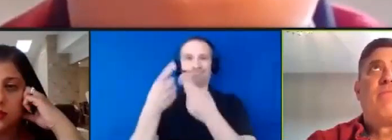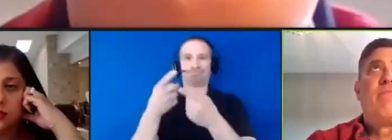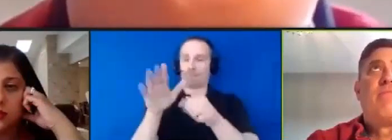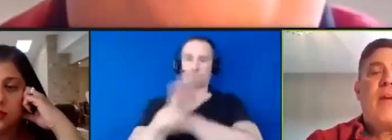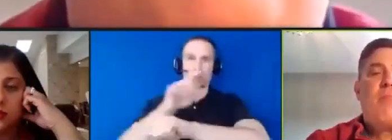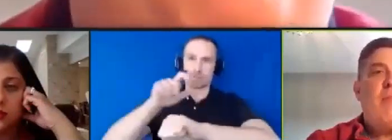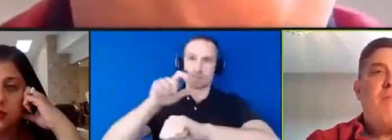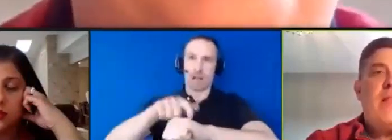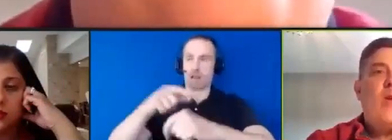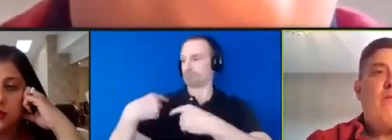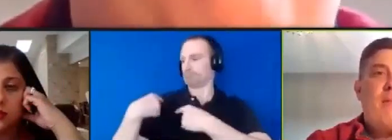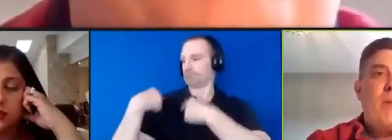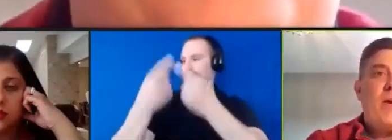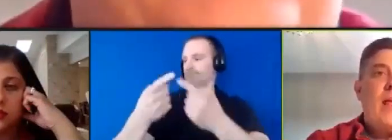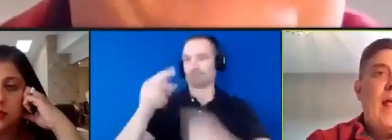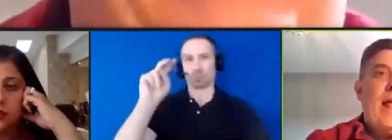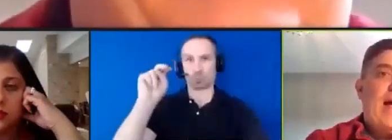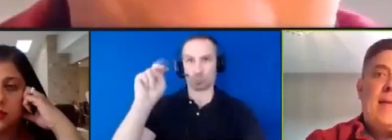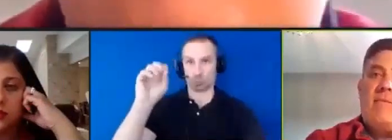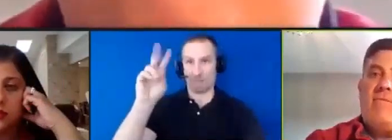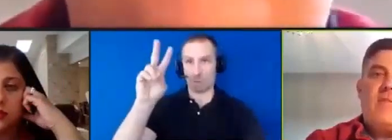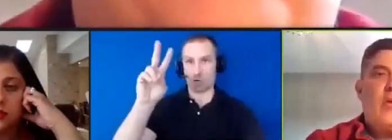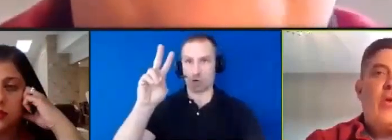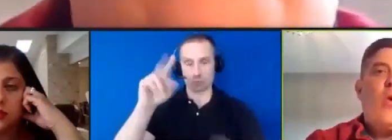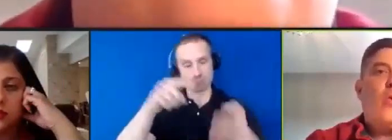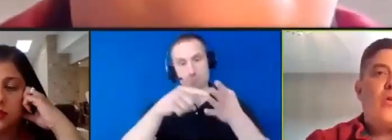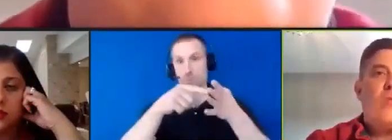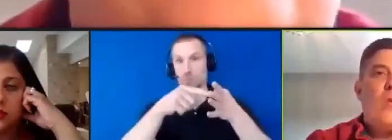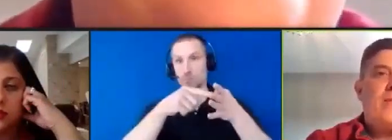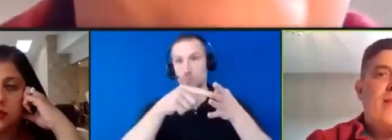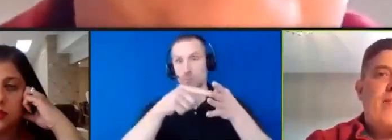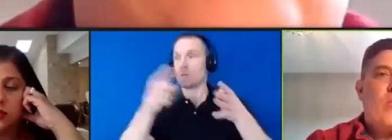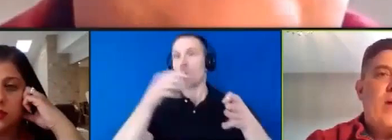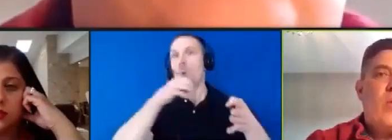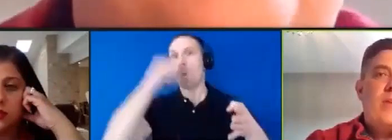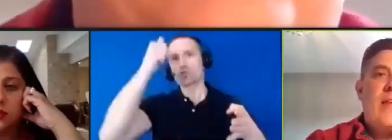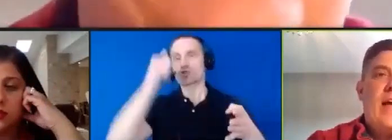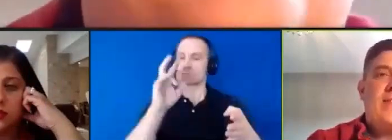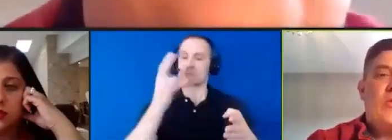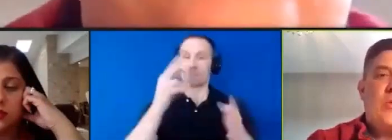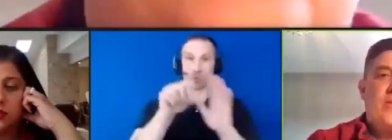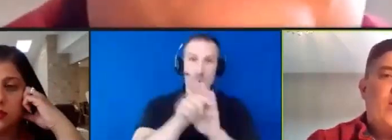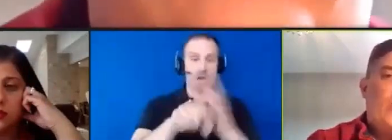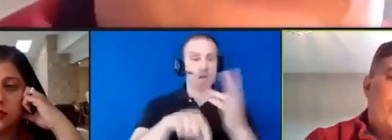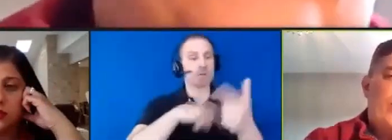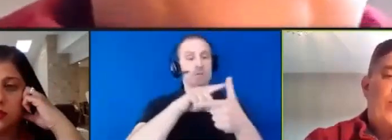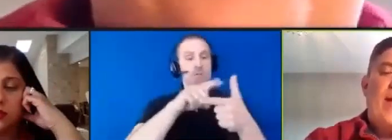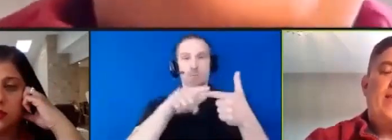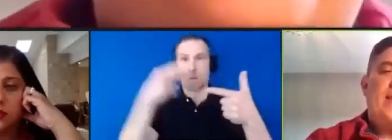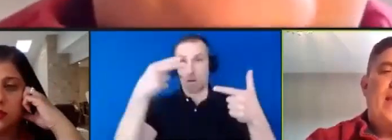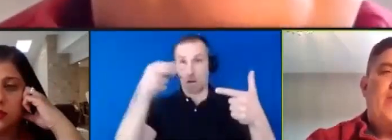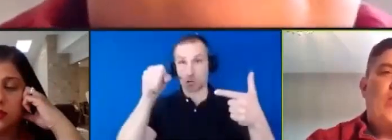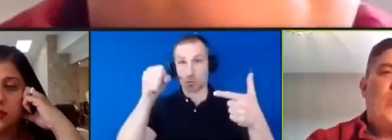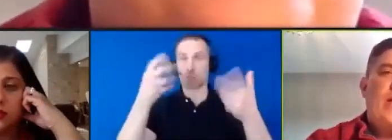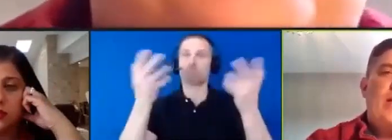vacunas están aprobadas para 16 para arriba algunas de 18 hasta arriba mis hijos han estado de vuelta a la